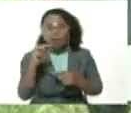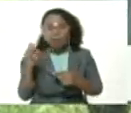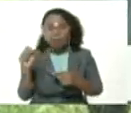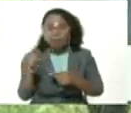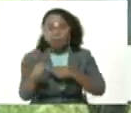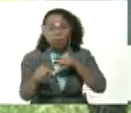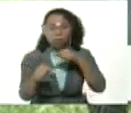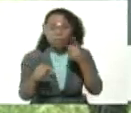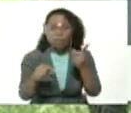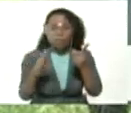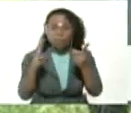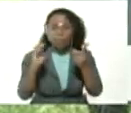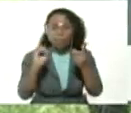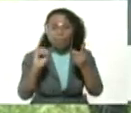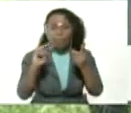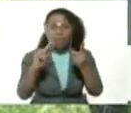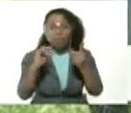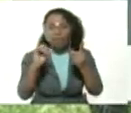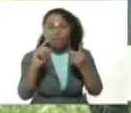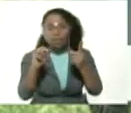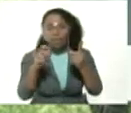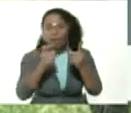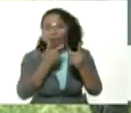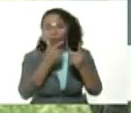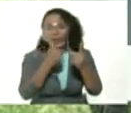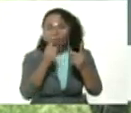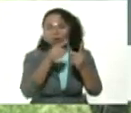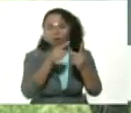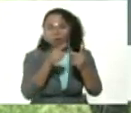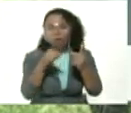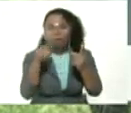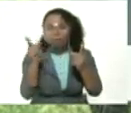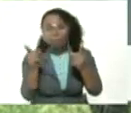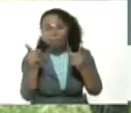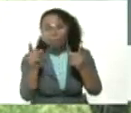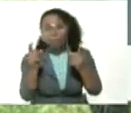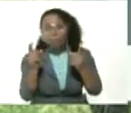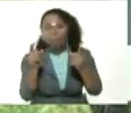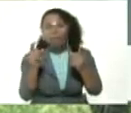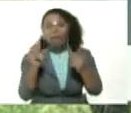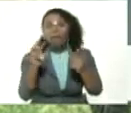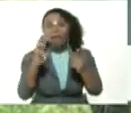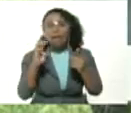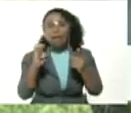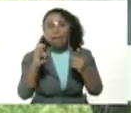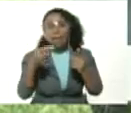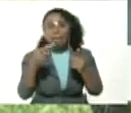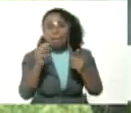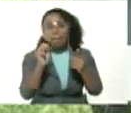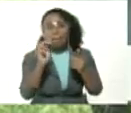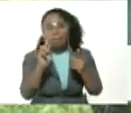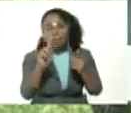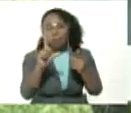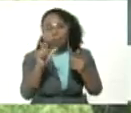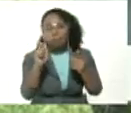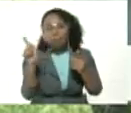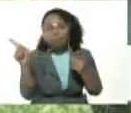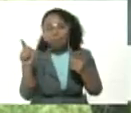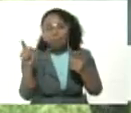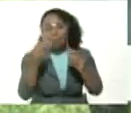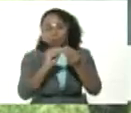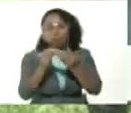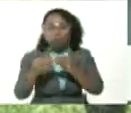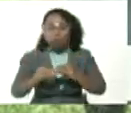bovino inglés que es el Red Bull. Estos bovinos generaron entonces esta raza que tiene